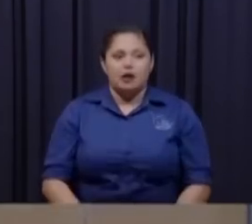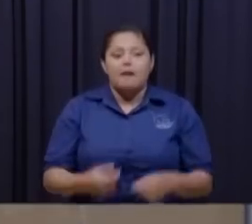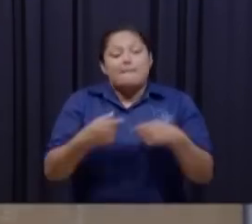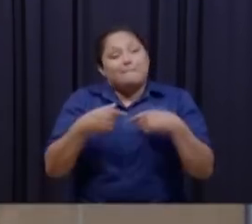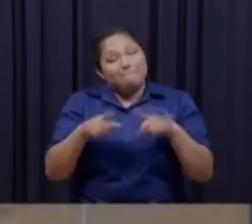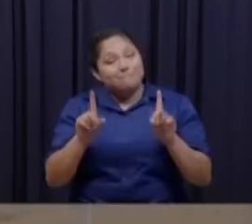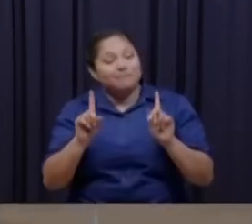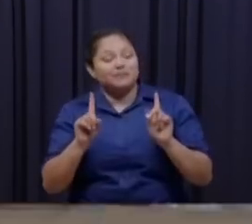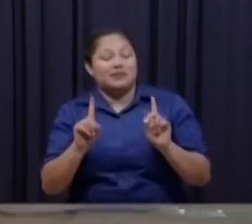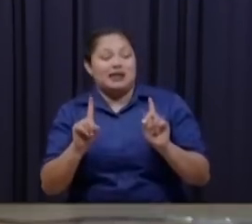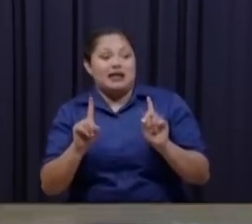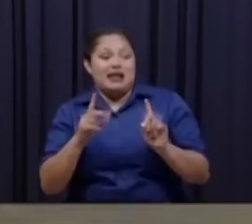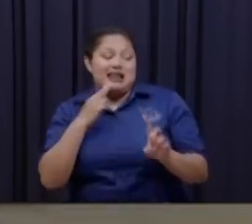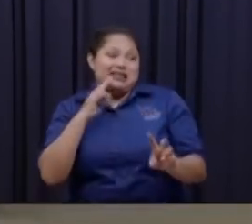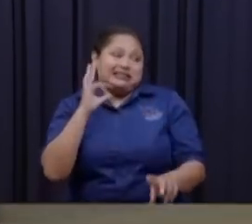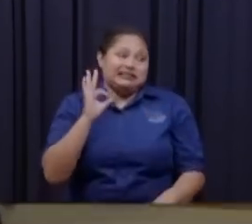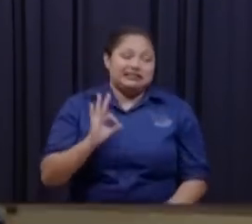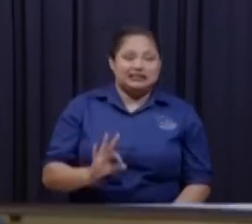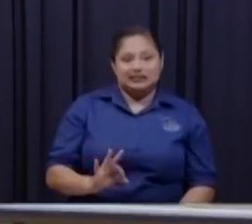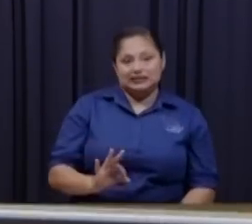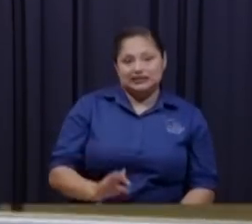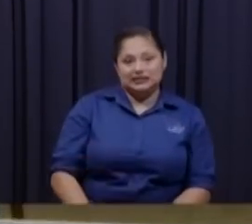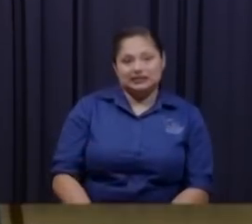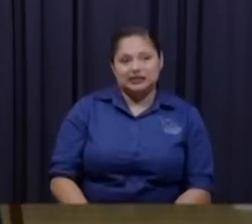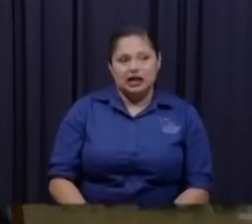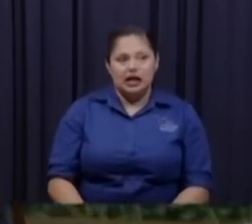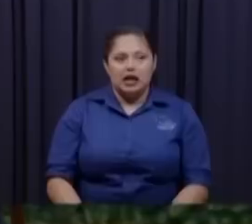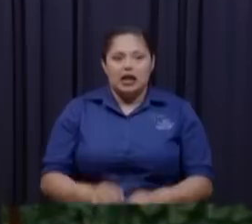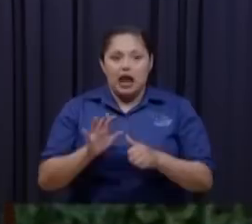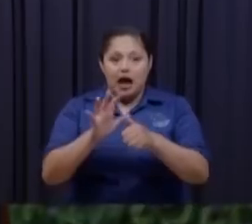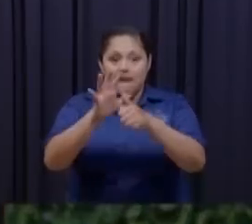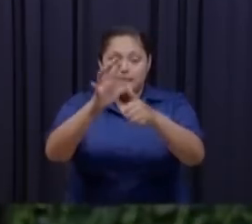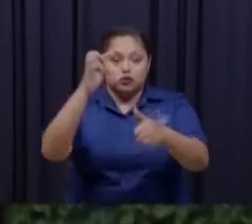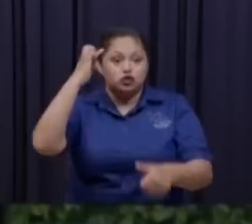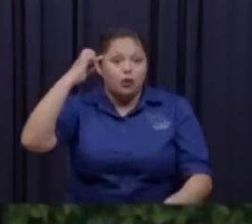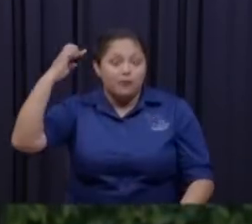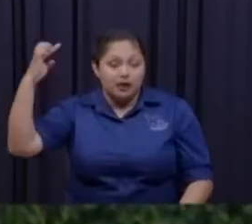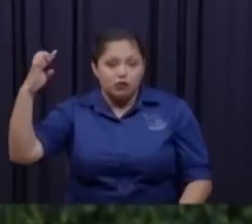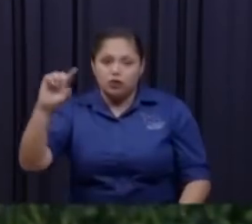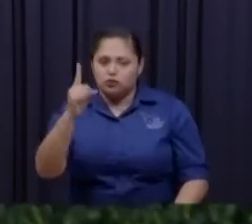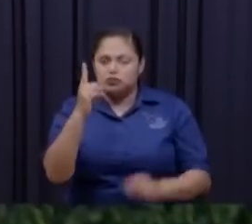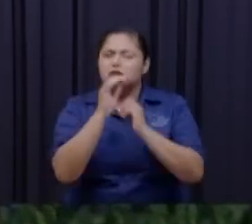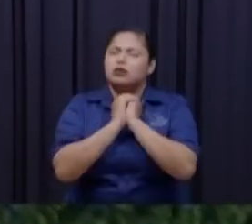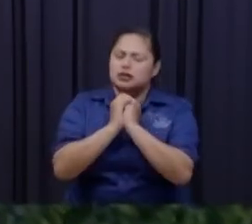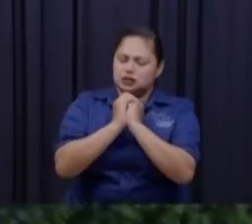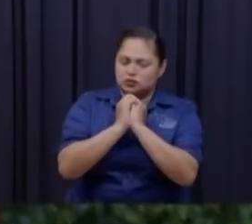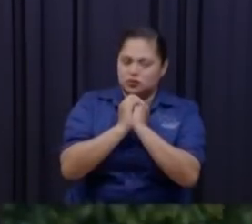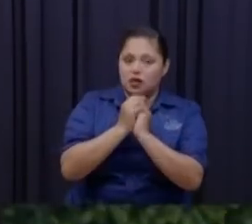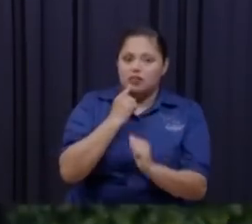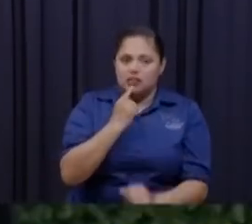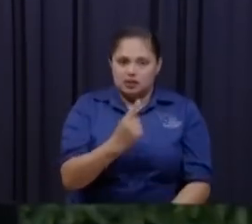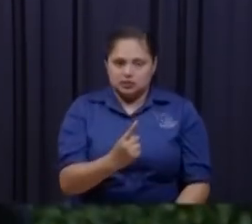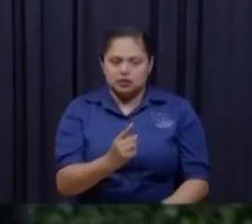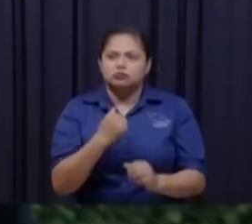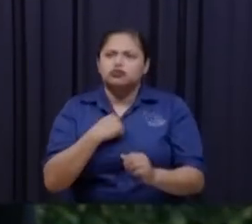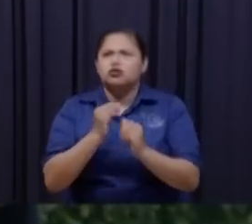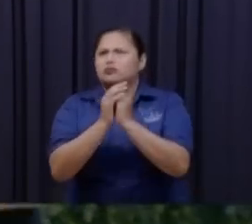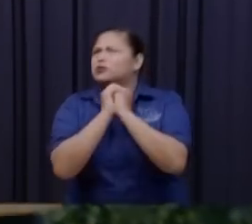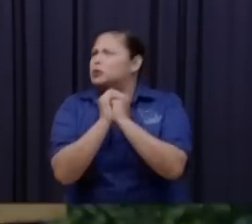Pero realmente el apóstol Pablo en una de sus oraciones dice: